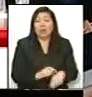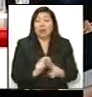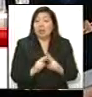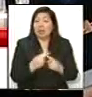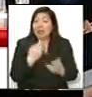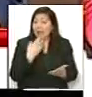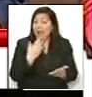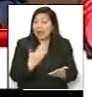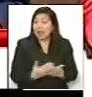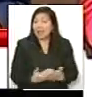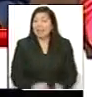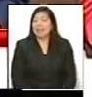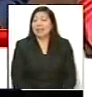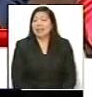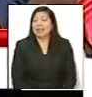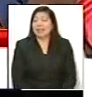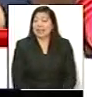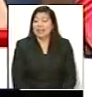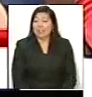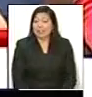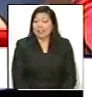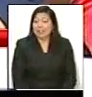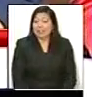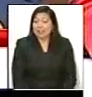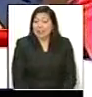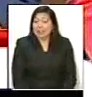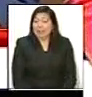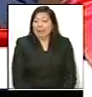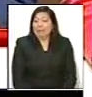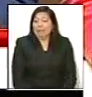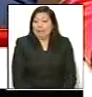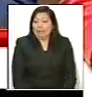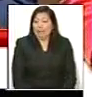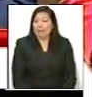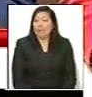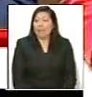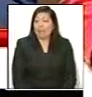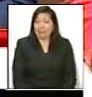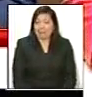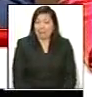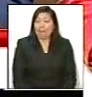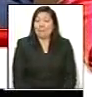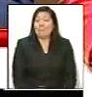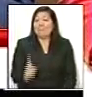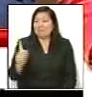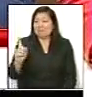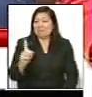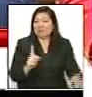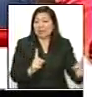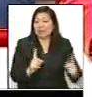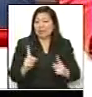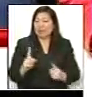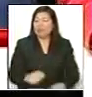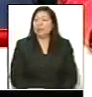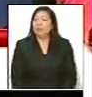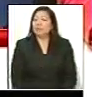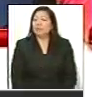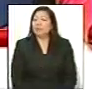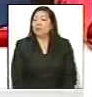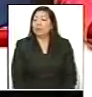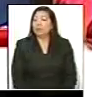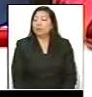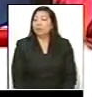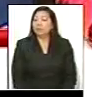les agradezco. Damos la bienvenida al congresista Víctor Andrés García Belaunde, a la congresista Nelly Cuadros y al